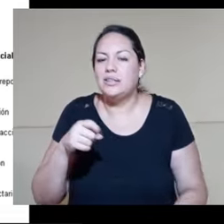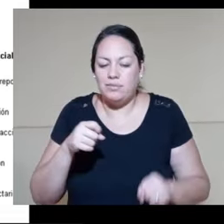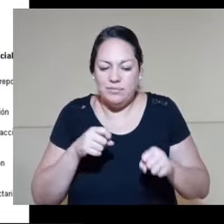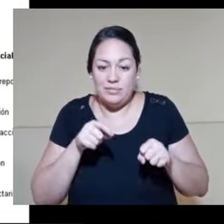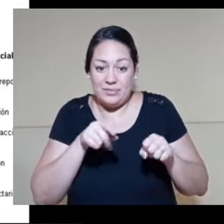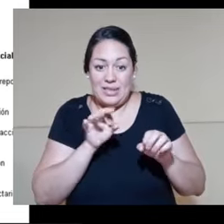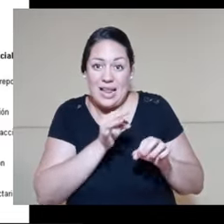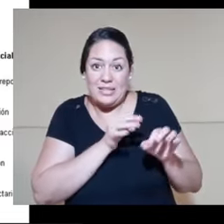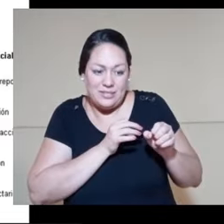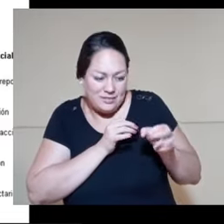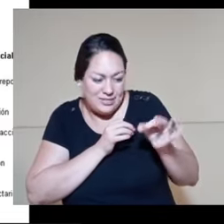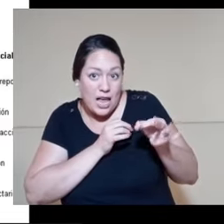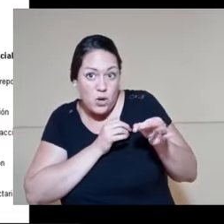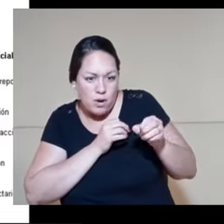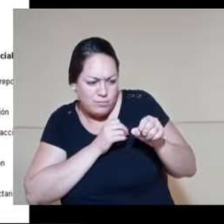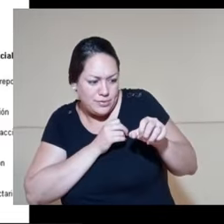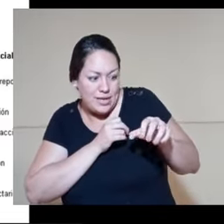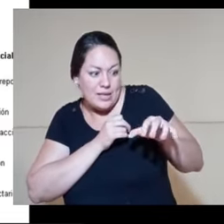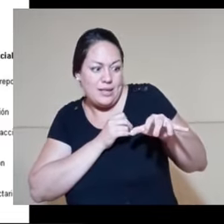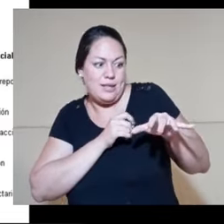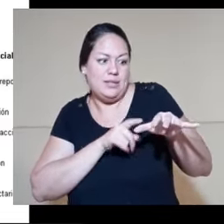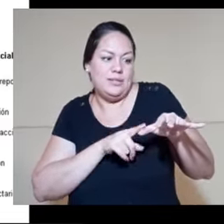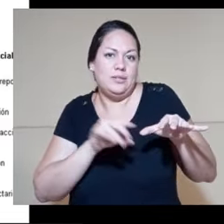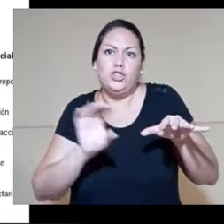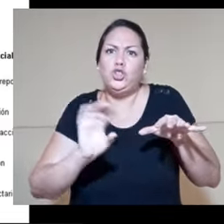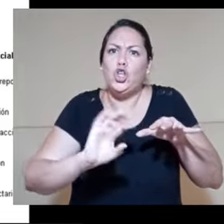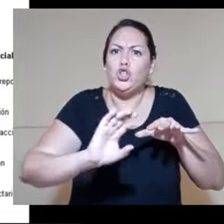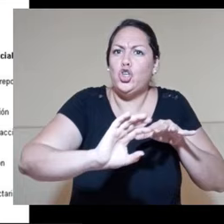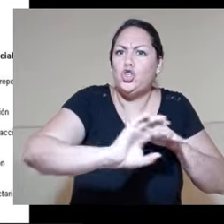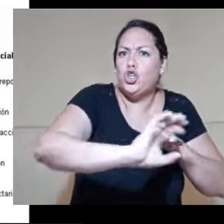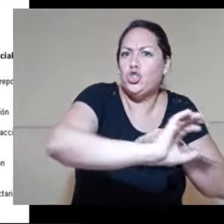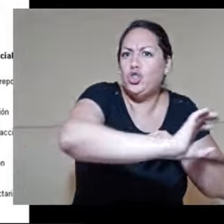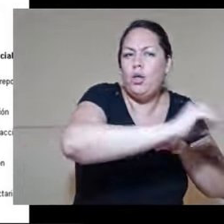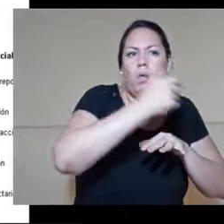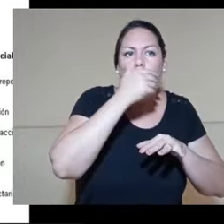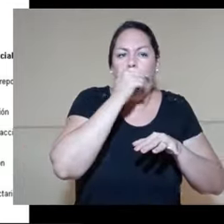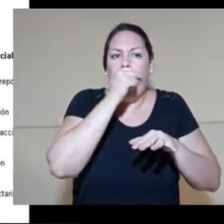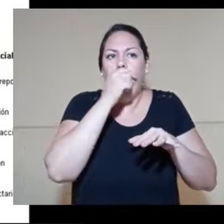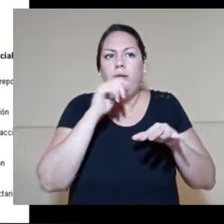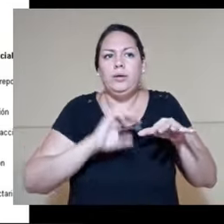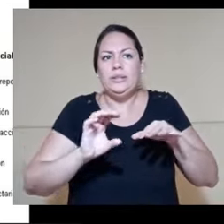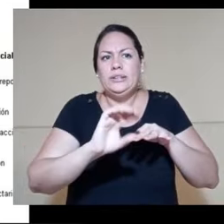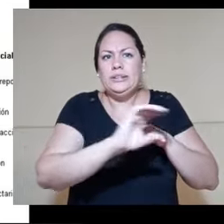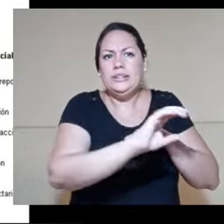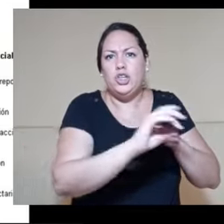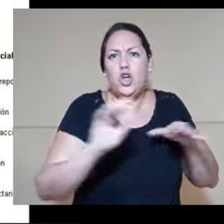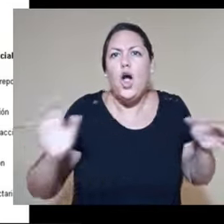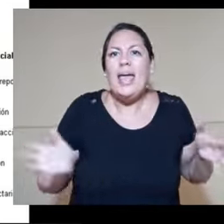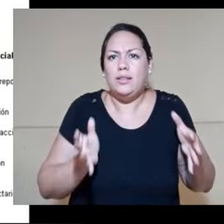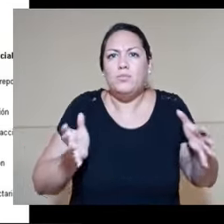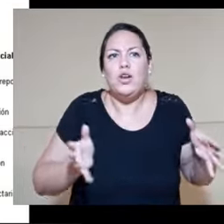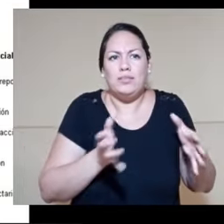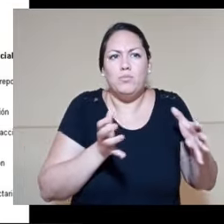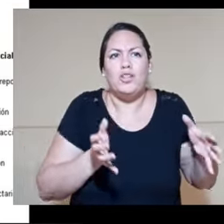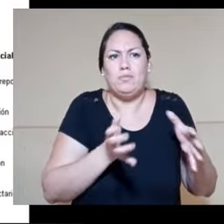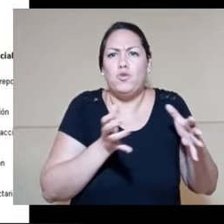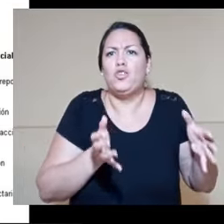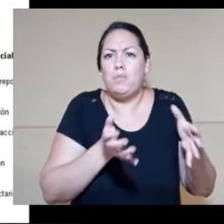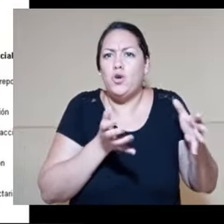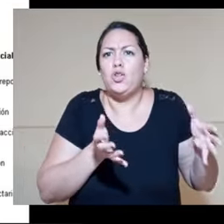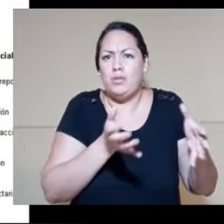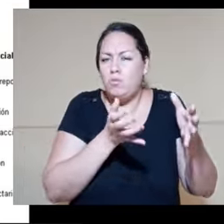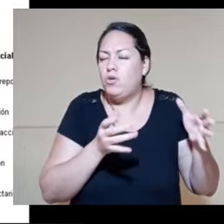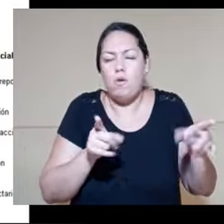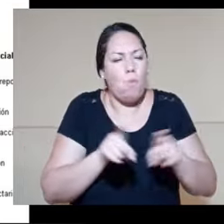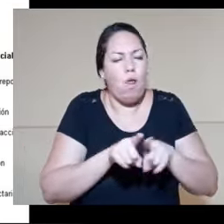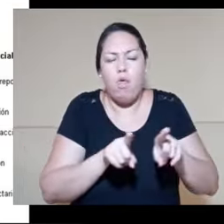está excitándose y está en el potencial de acción con la ley del todo nada, está llena de sodio, yo por más que la vuelva a estimular en este